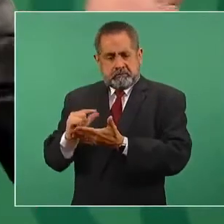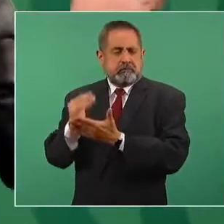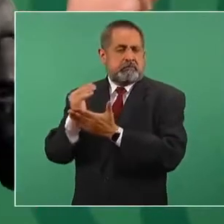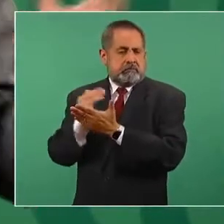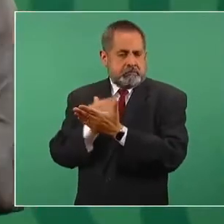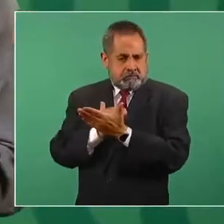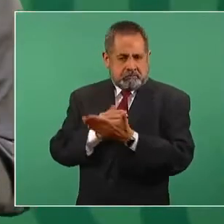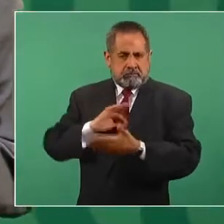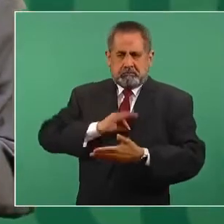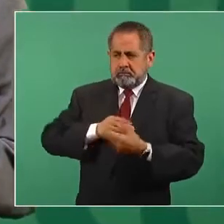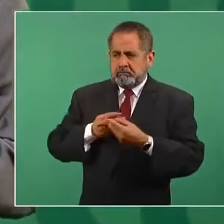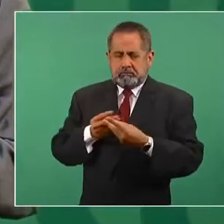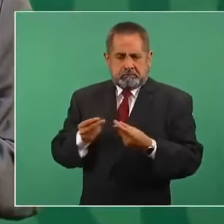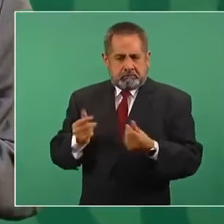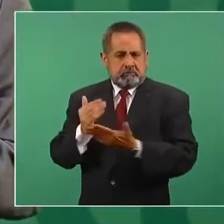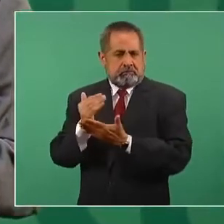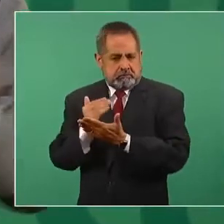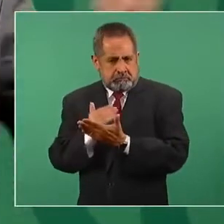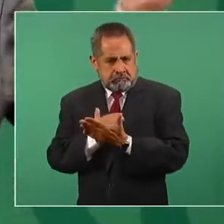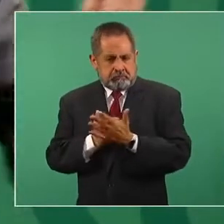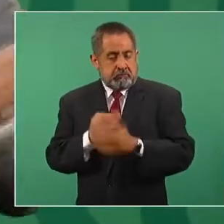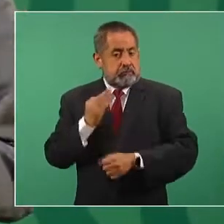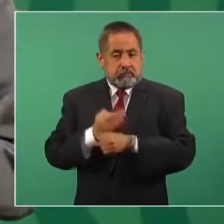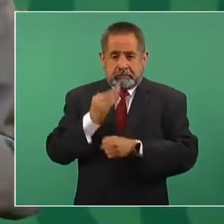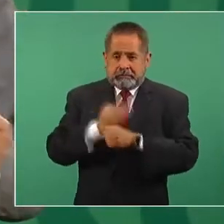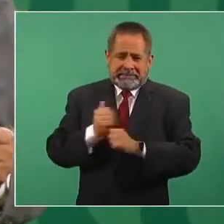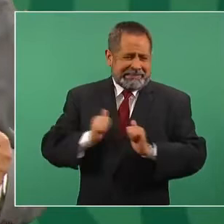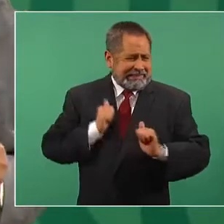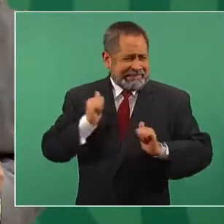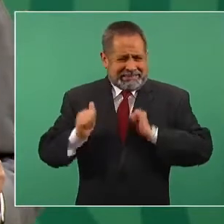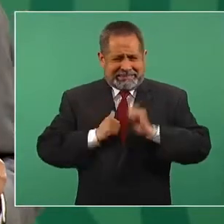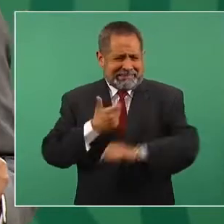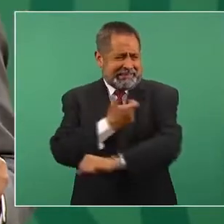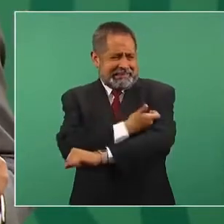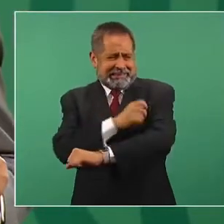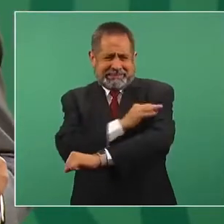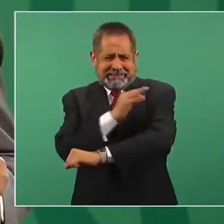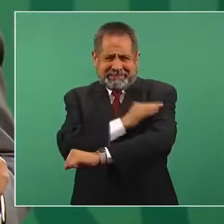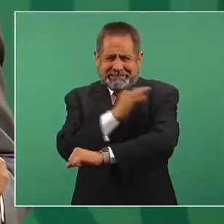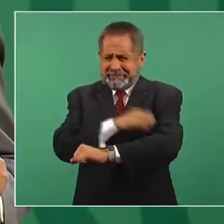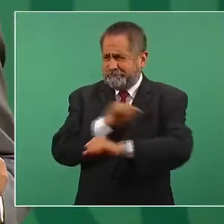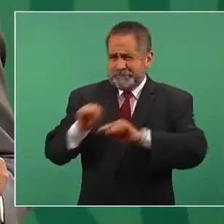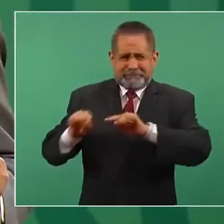Entonces tenemos que aprovechar a vacunar